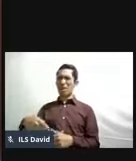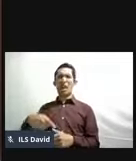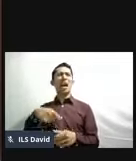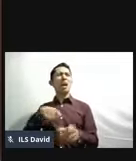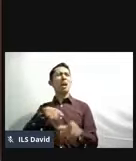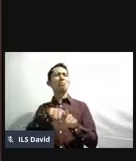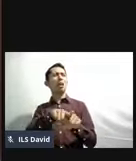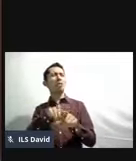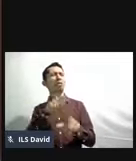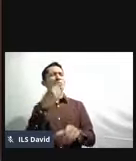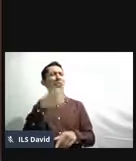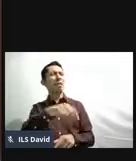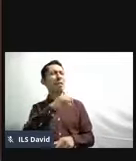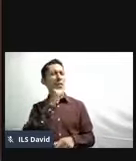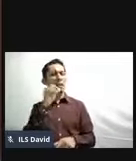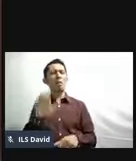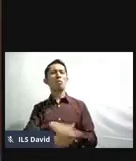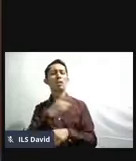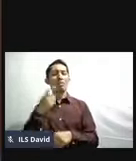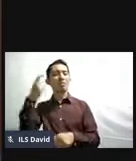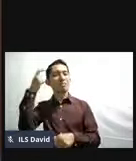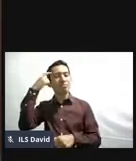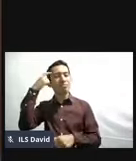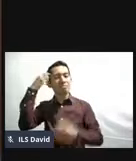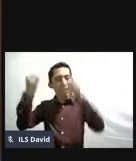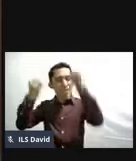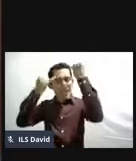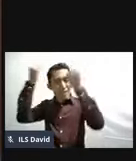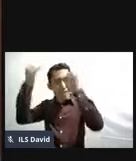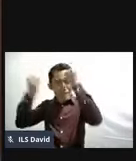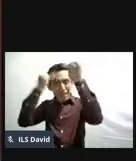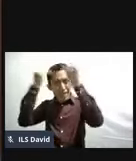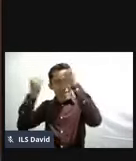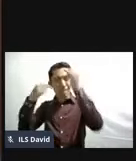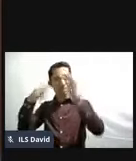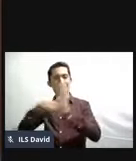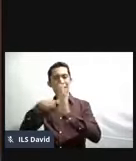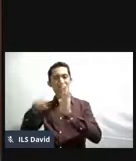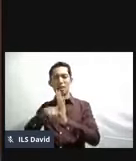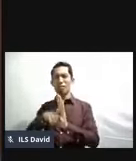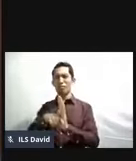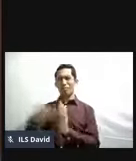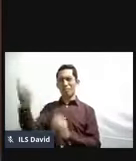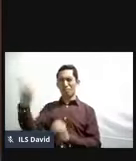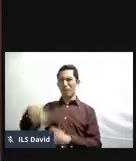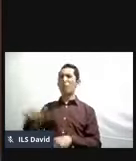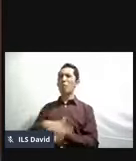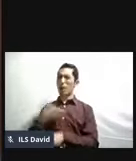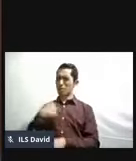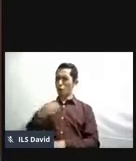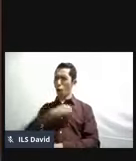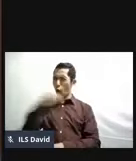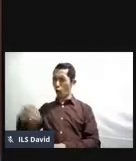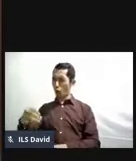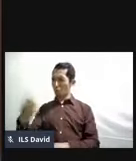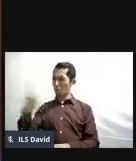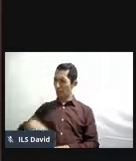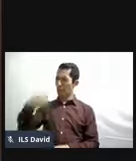hermano, porque me odia, ¿no? El clásico, es que de seguro a mí no me quiere y por eso me